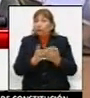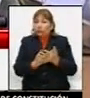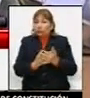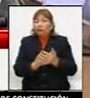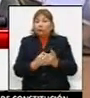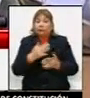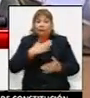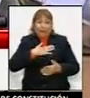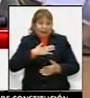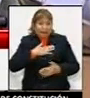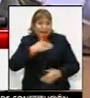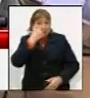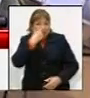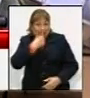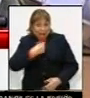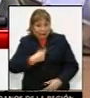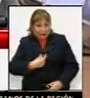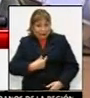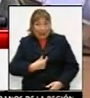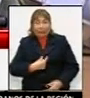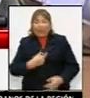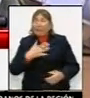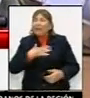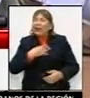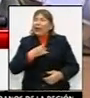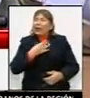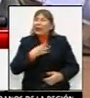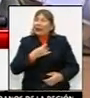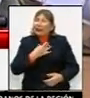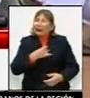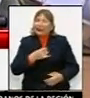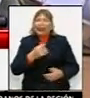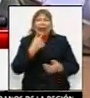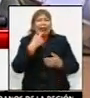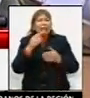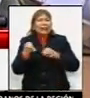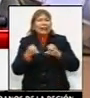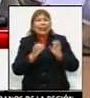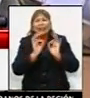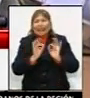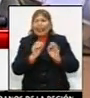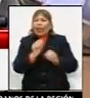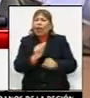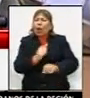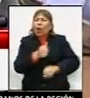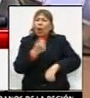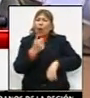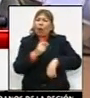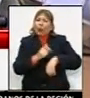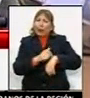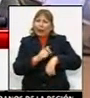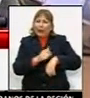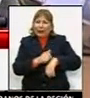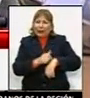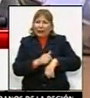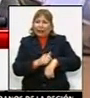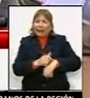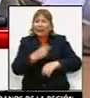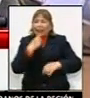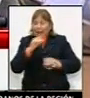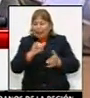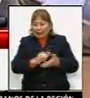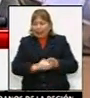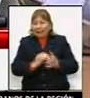mí personalmente me gustan, eso hay que hacerlo en otro momento. Porque si es que